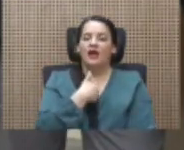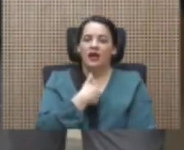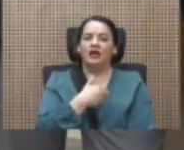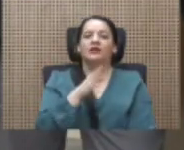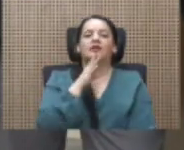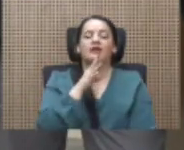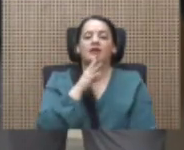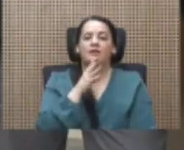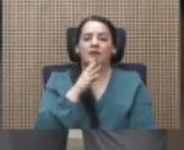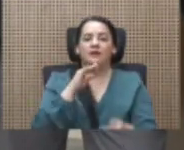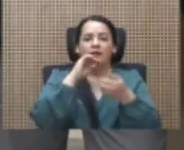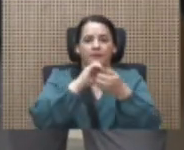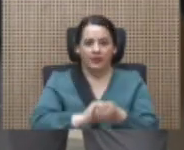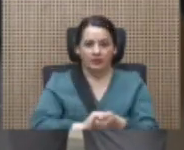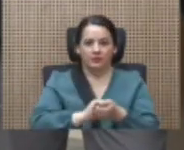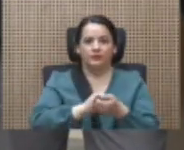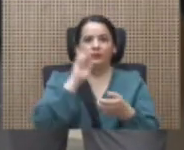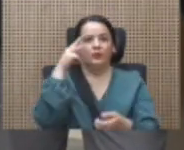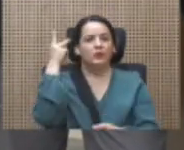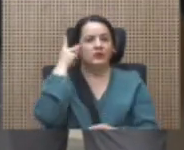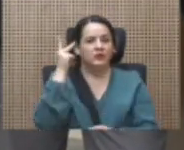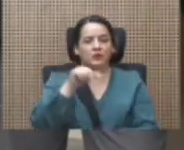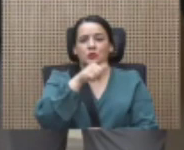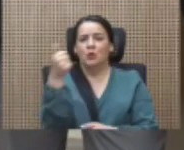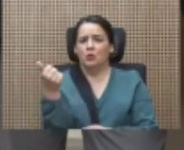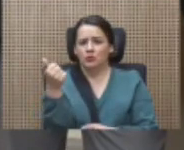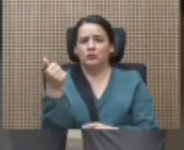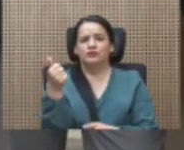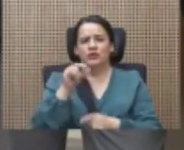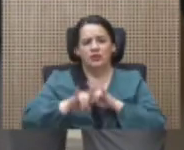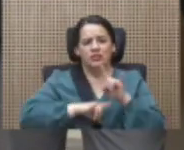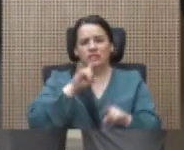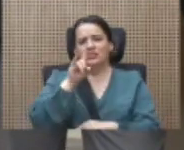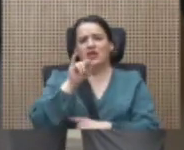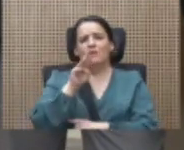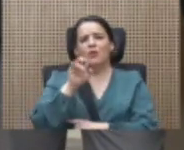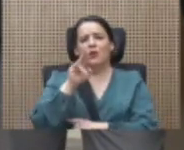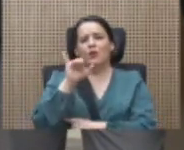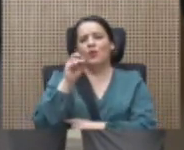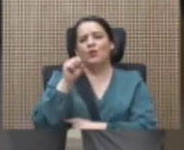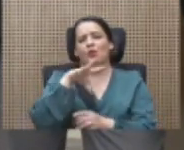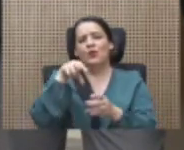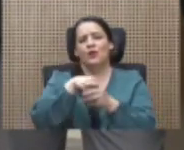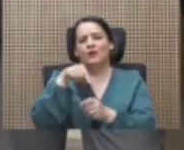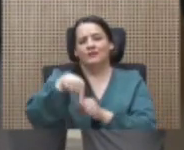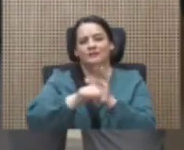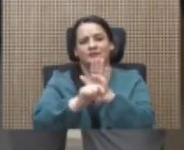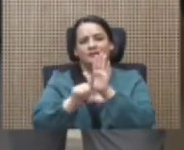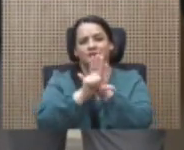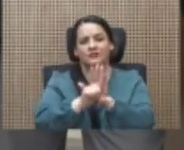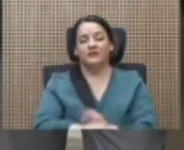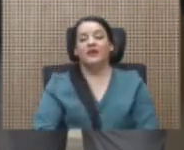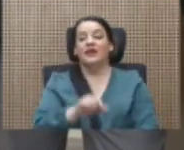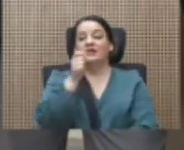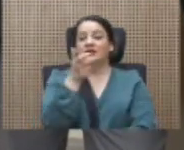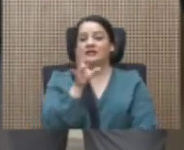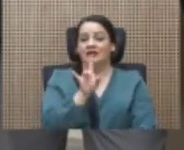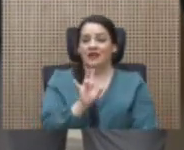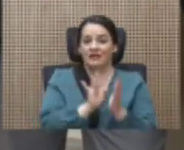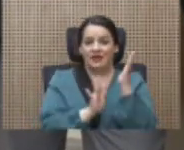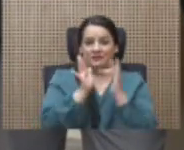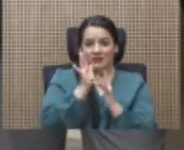políticos muy posiblemente y otros demonios en esta asamblea legislativa el 17 de abril de